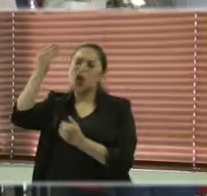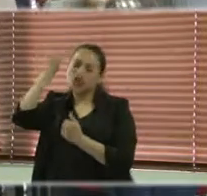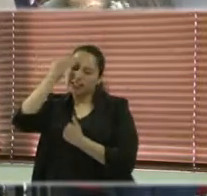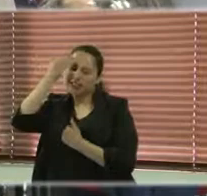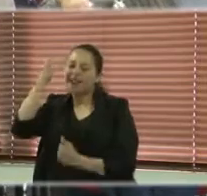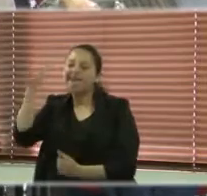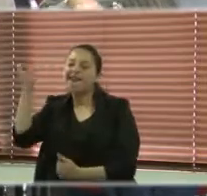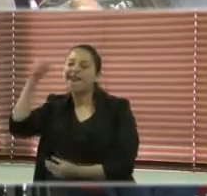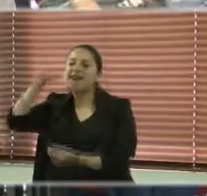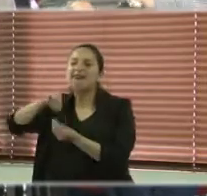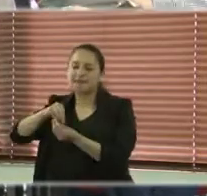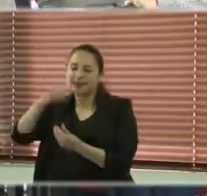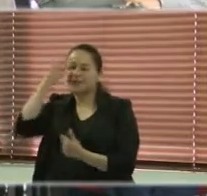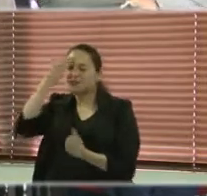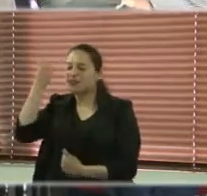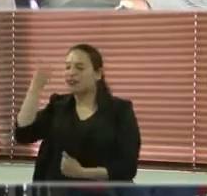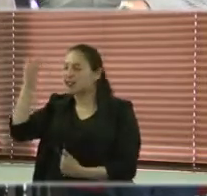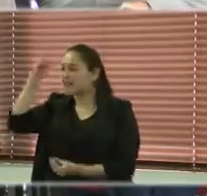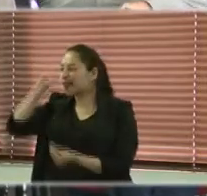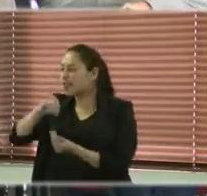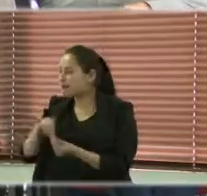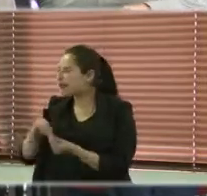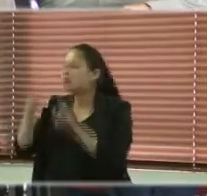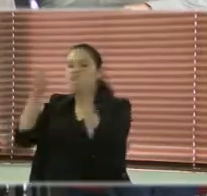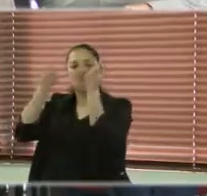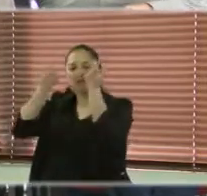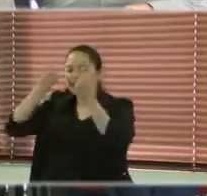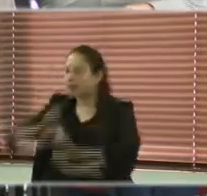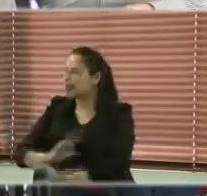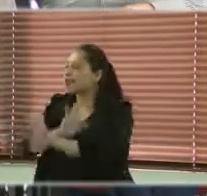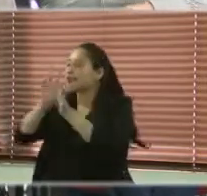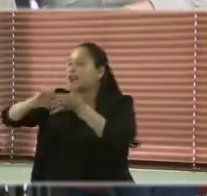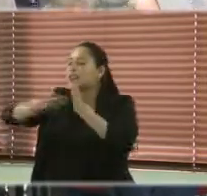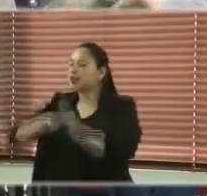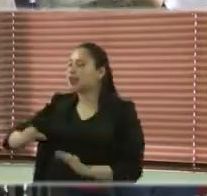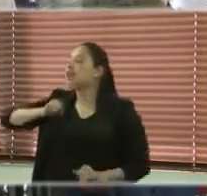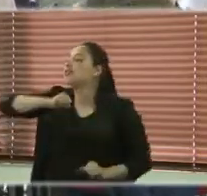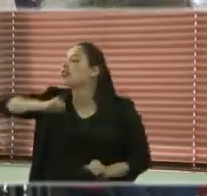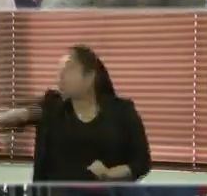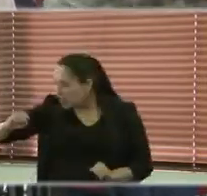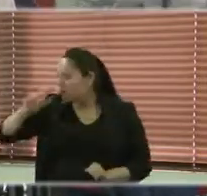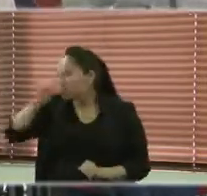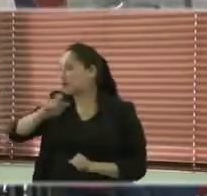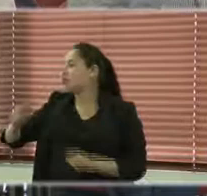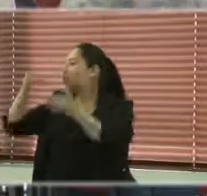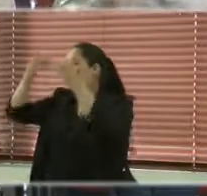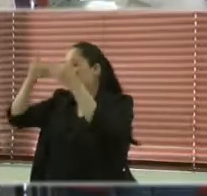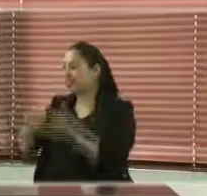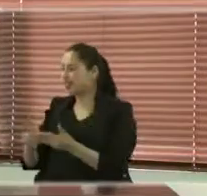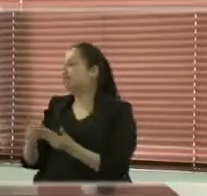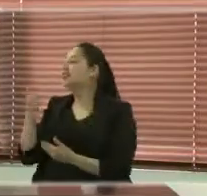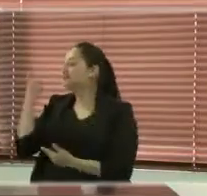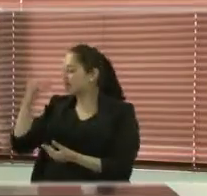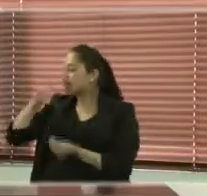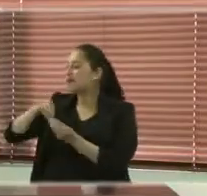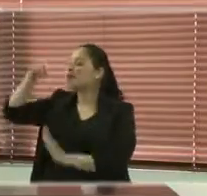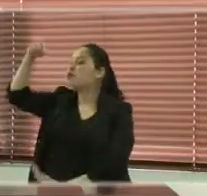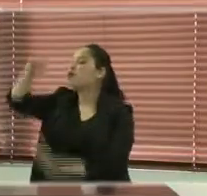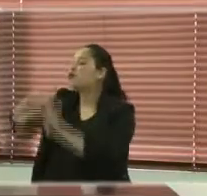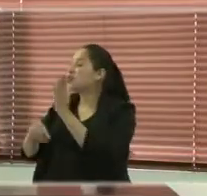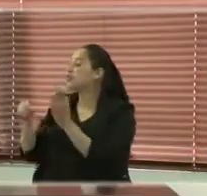un gran rezago en la comprensión de lo que son los derechos de las personas con discapacidad Y creo que eso